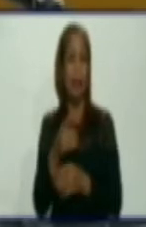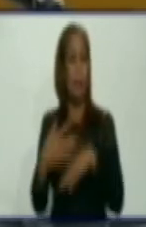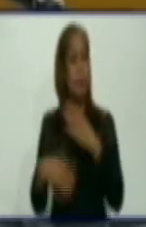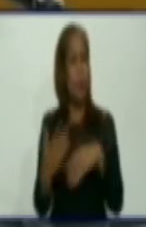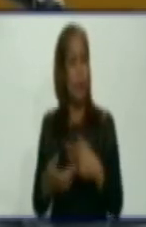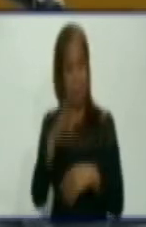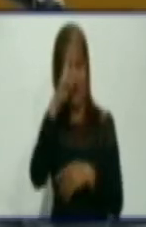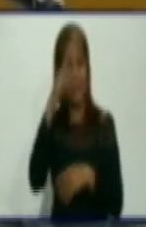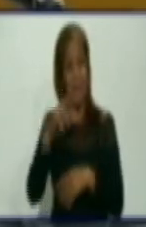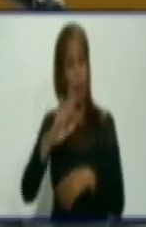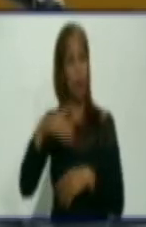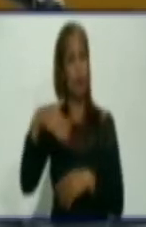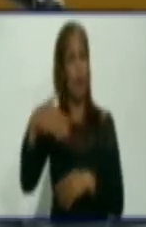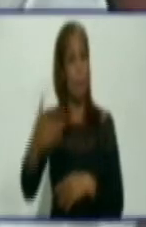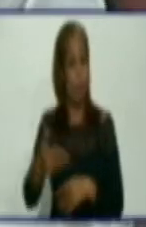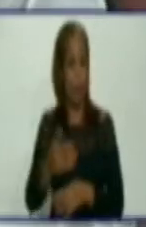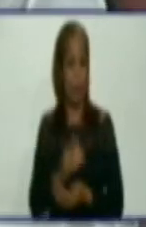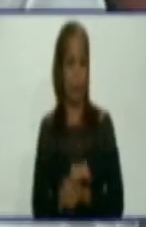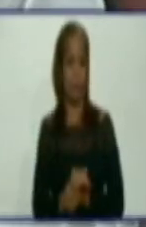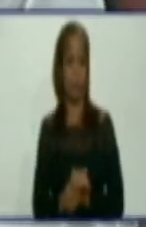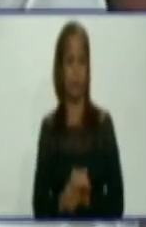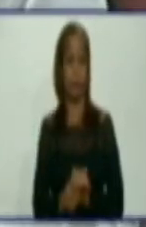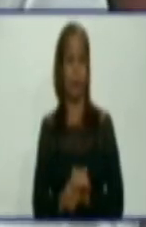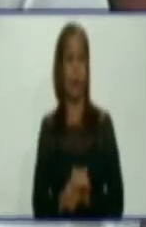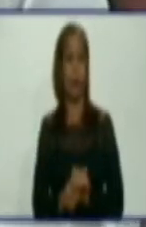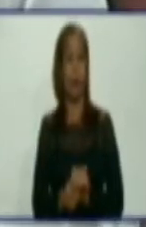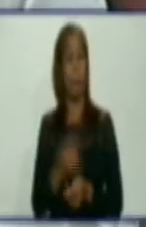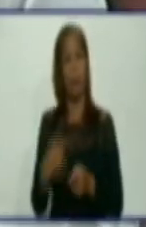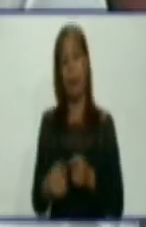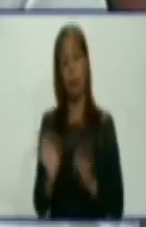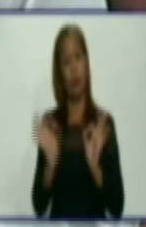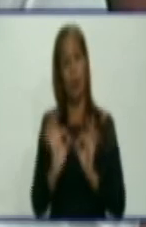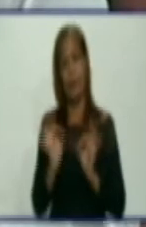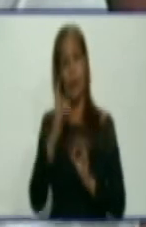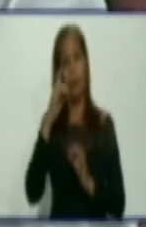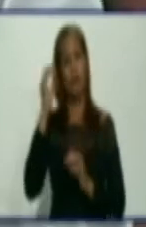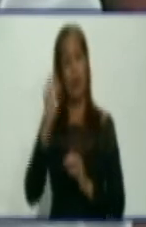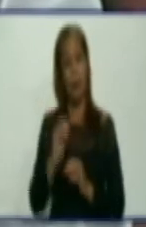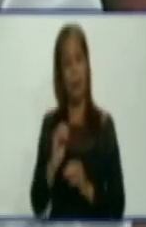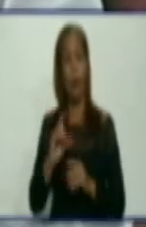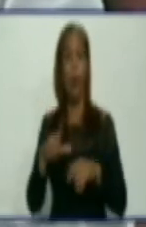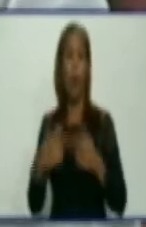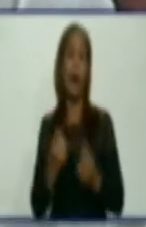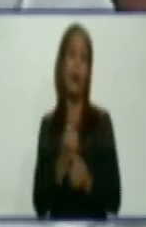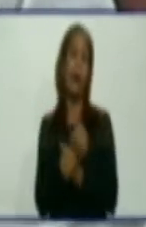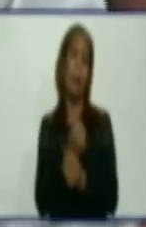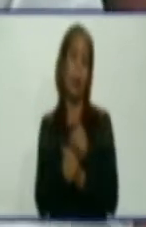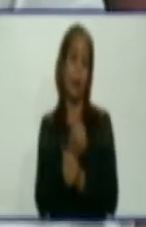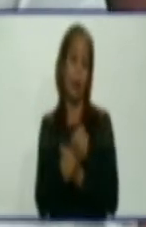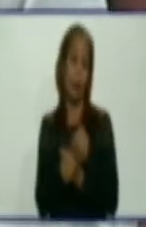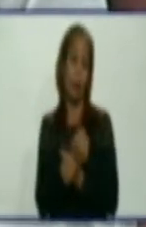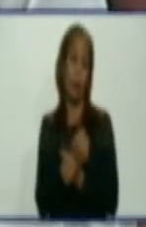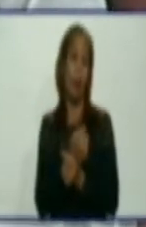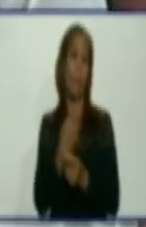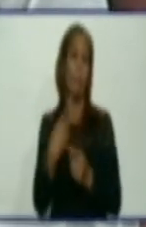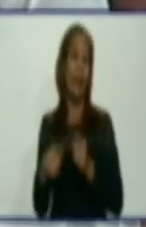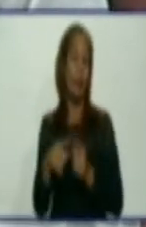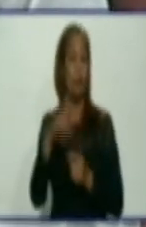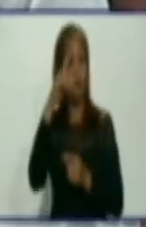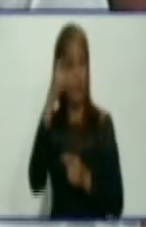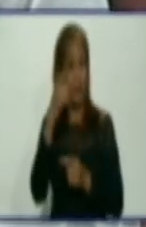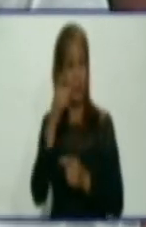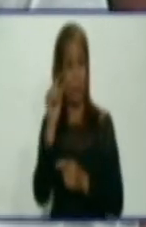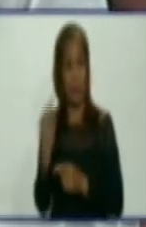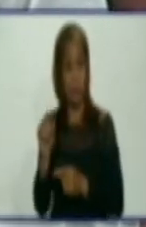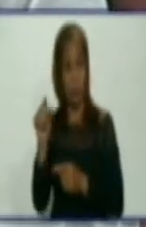todavía está por evaluar y por medir cuál sería la magnitud de ese daño en la población general, pero sí en las personas ya estamos encontrando en las